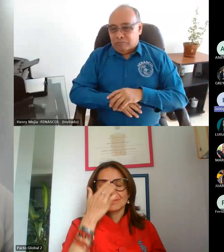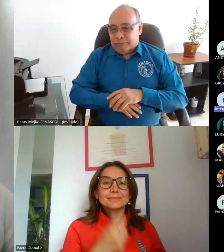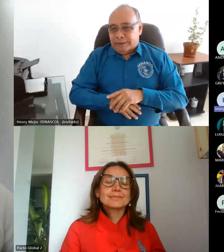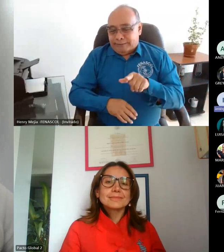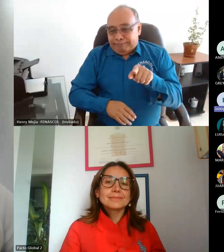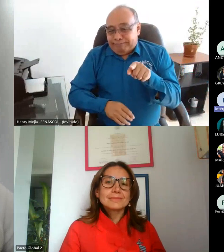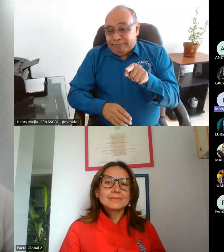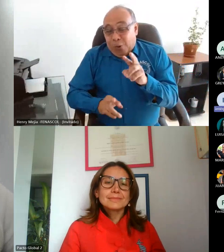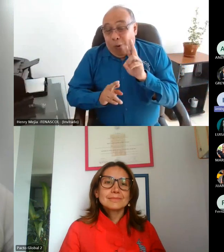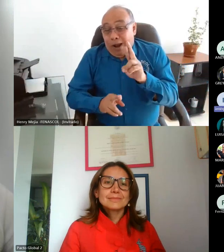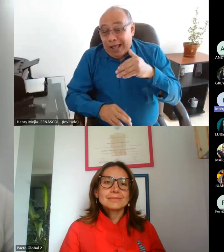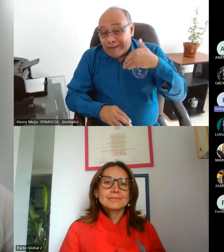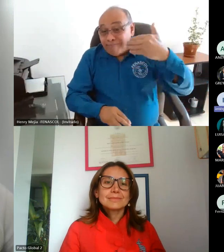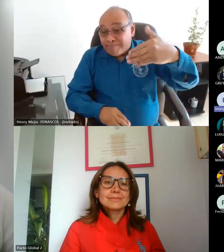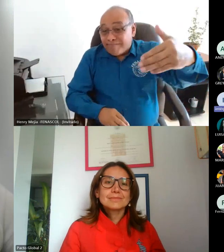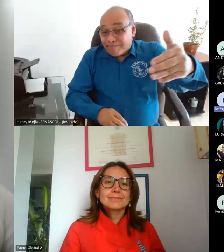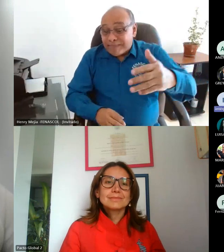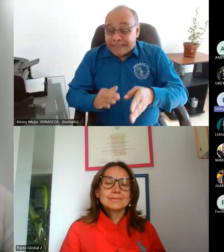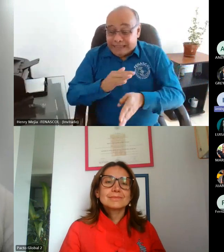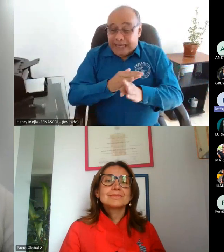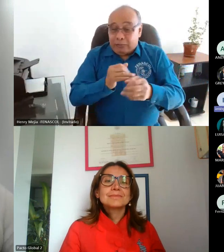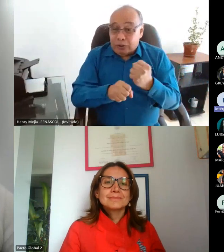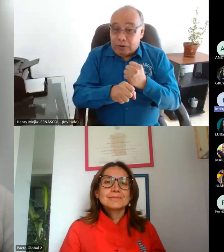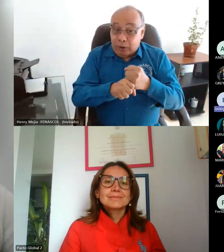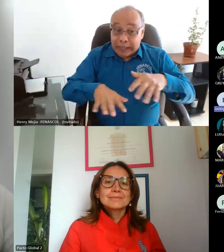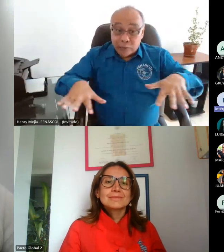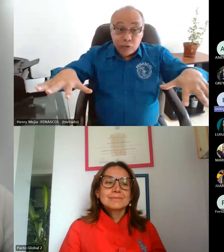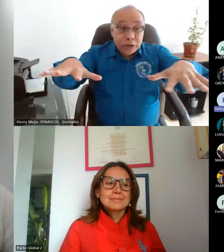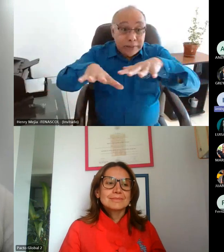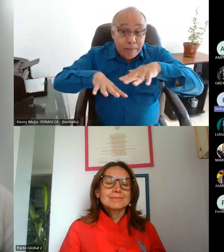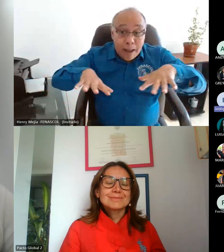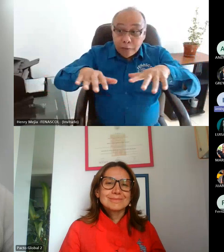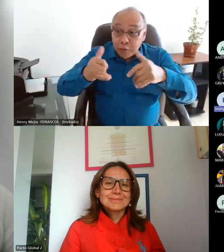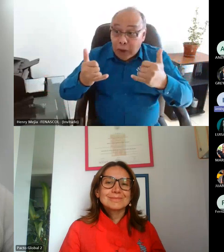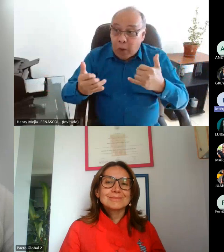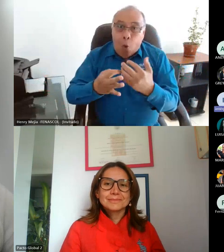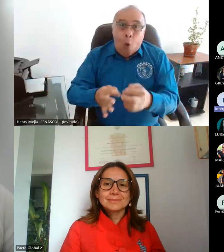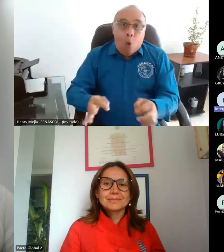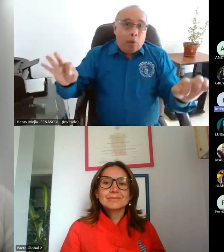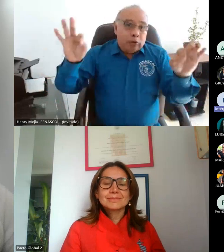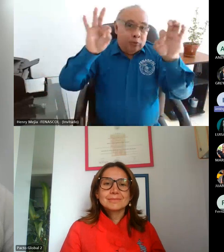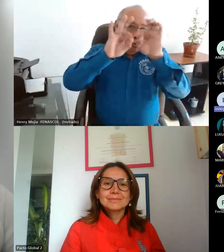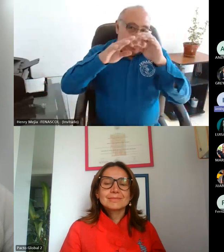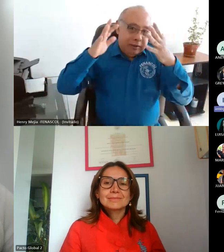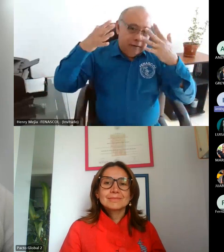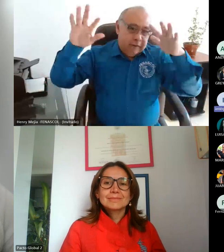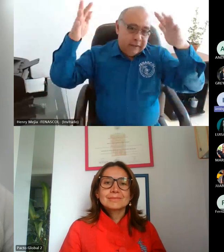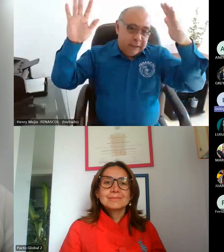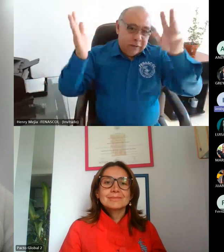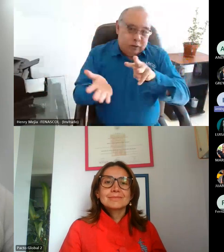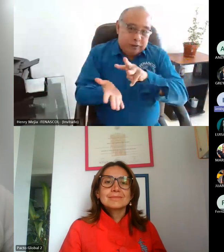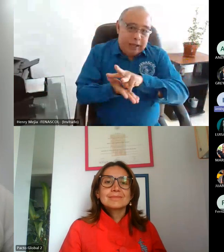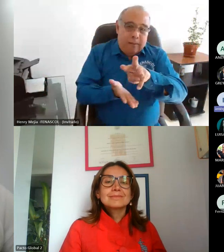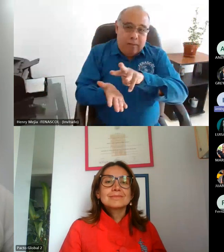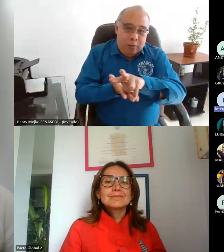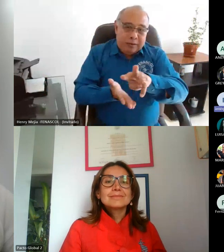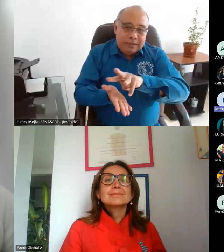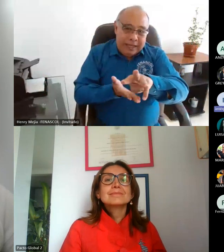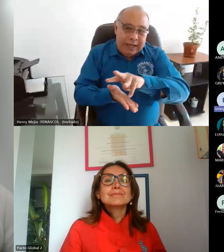que todos ustedes un sujeto de derechos y pues que sigamos trabajando para que espacios como